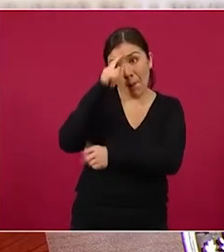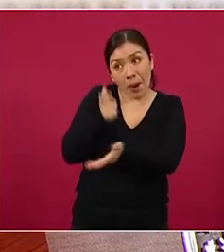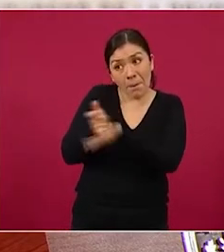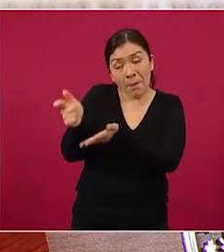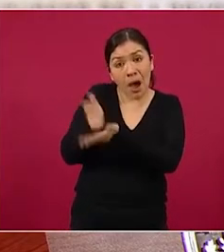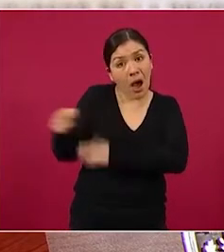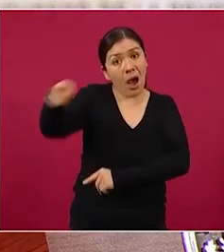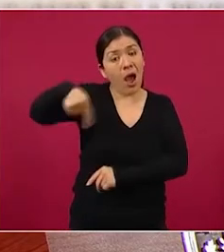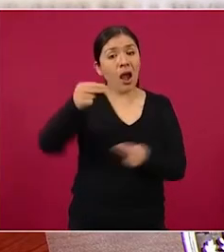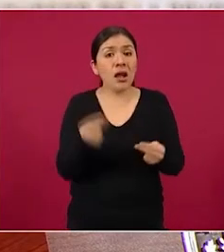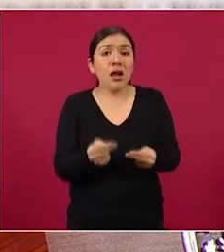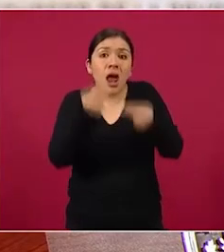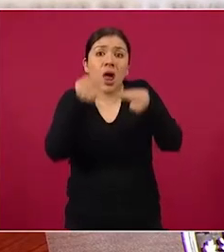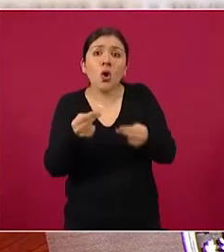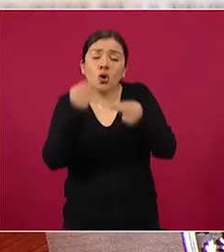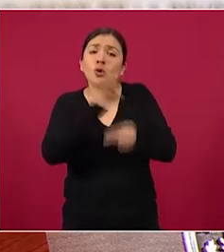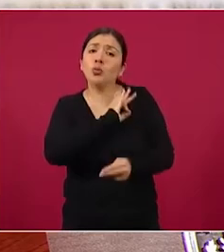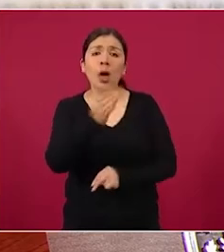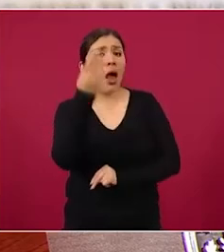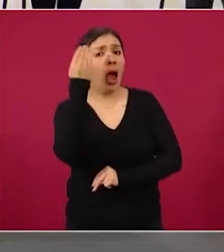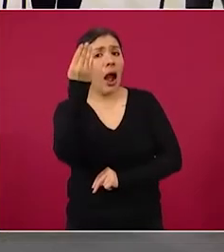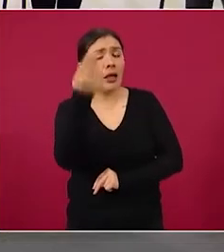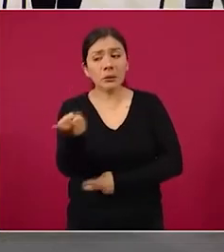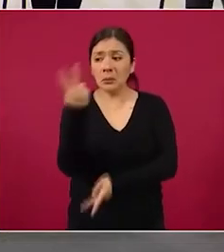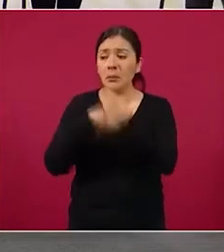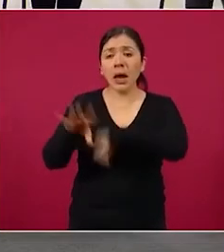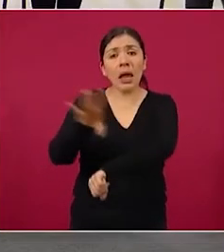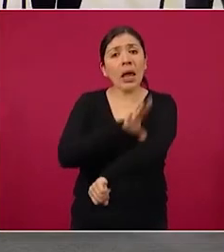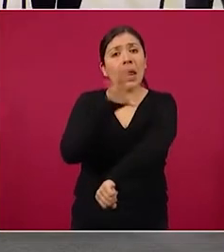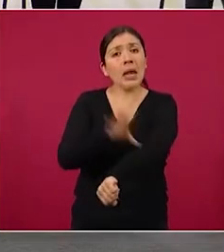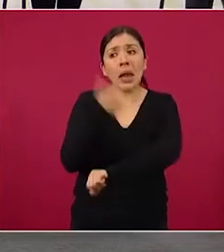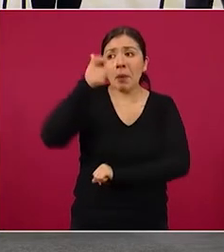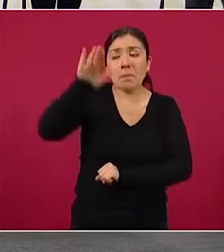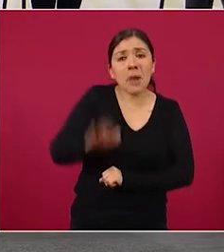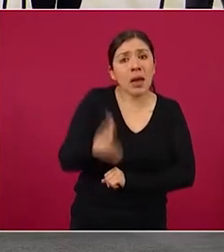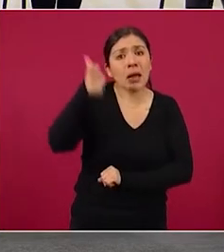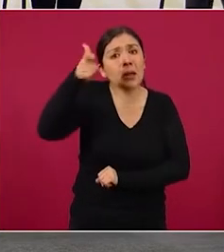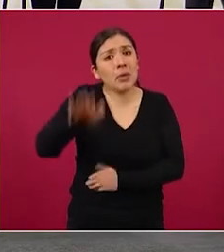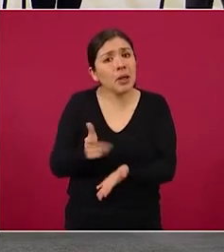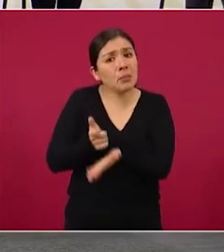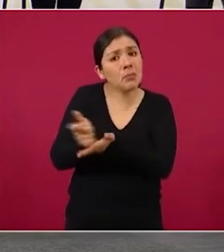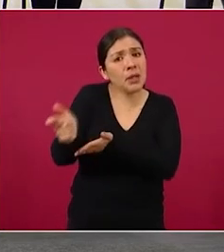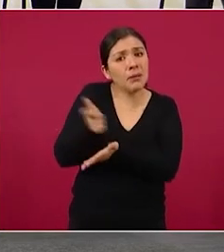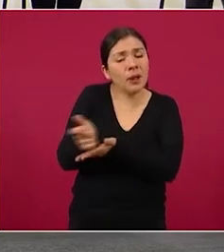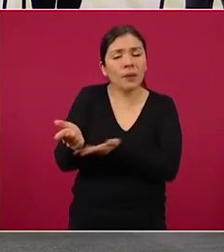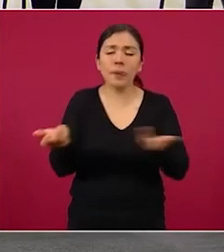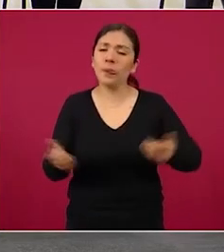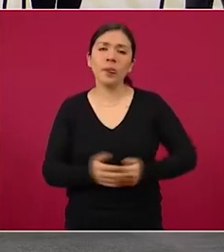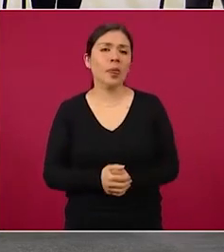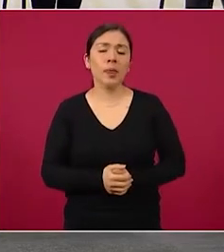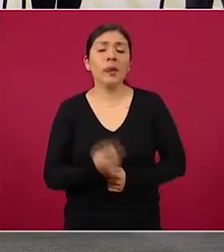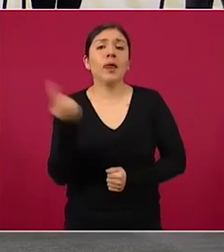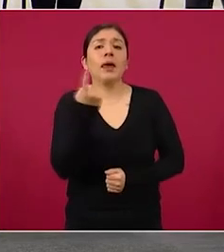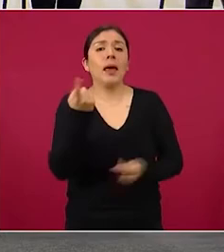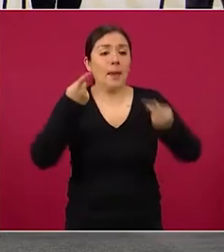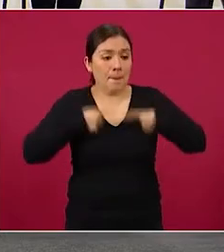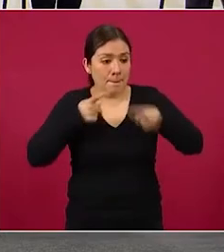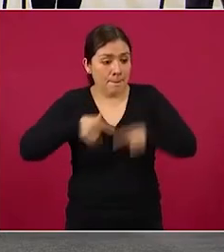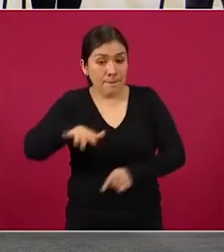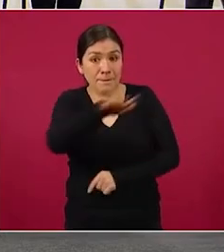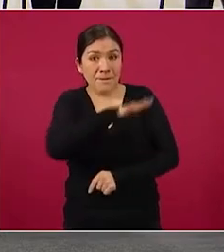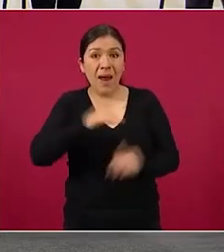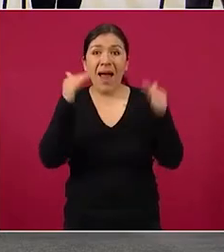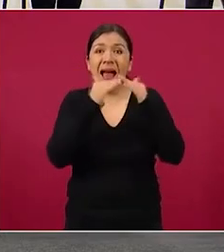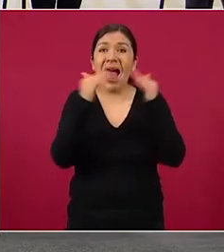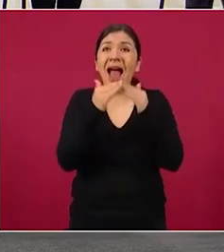ellos obtengan energía eléctrica barata, mientras los consumidores